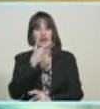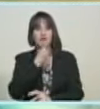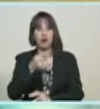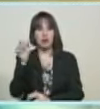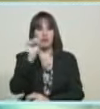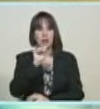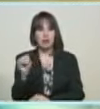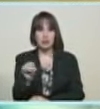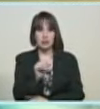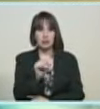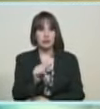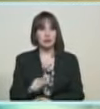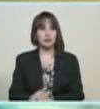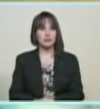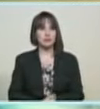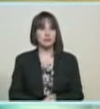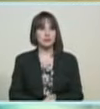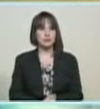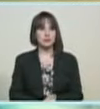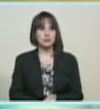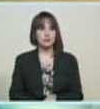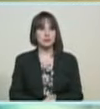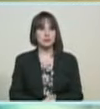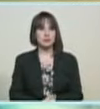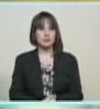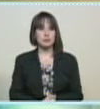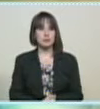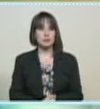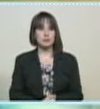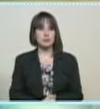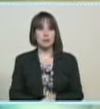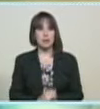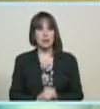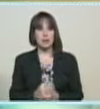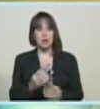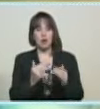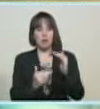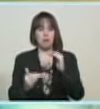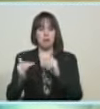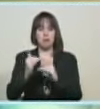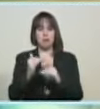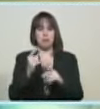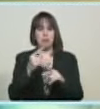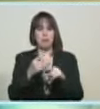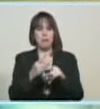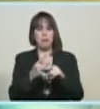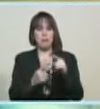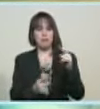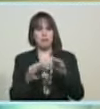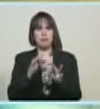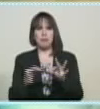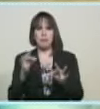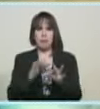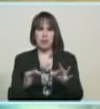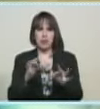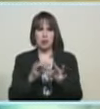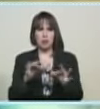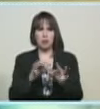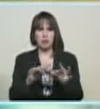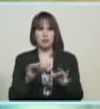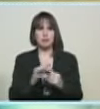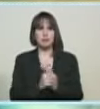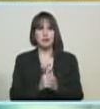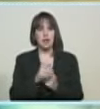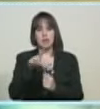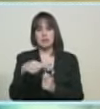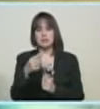360 bolívares es una décima parte de un petro todo esto lo estamos fijando en